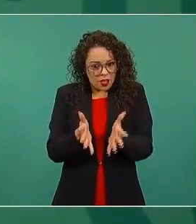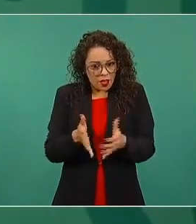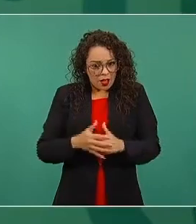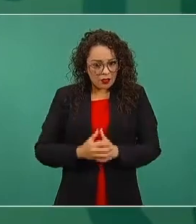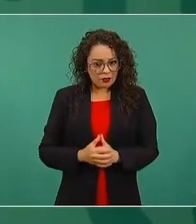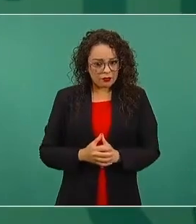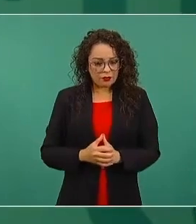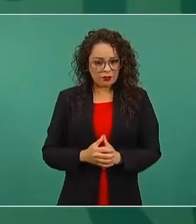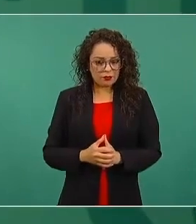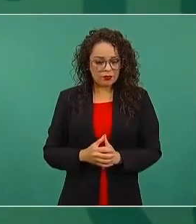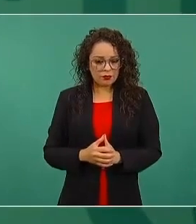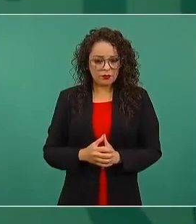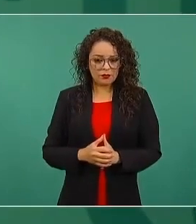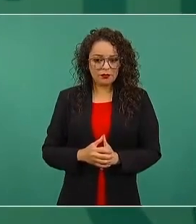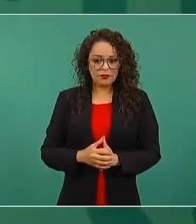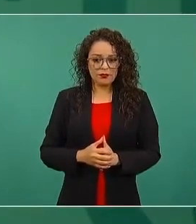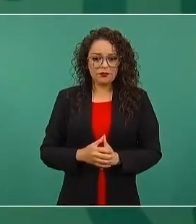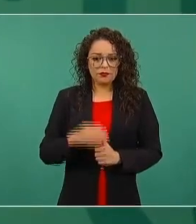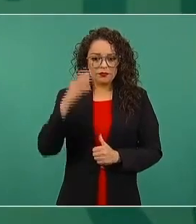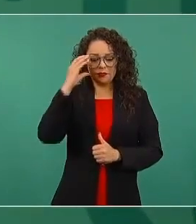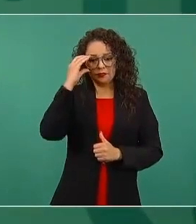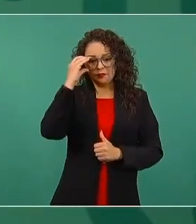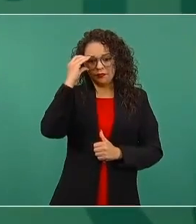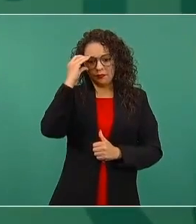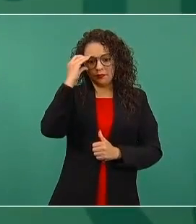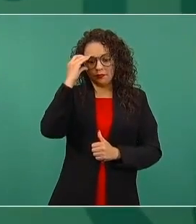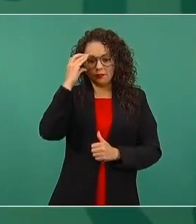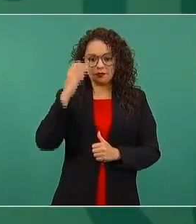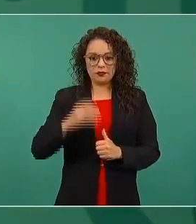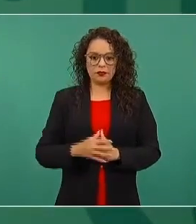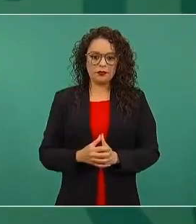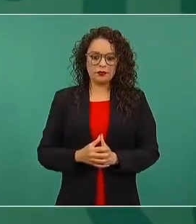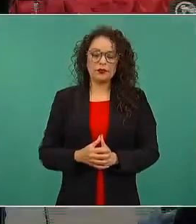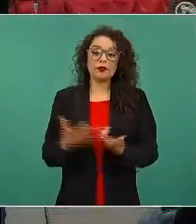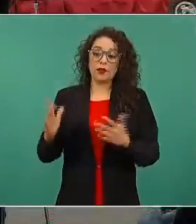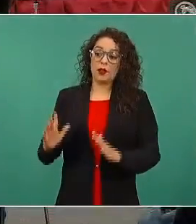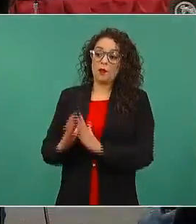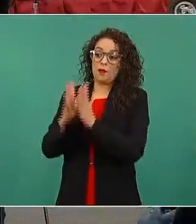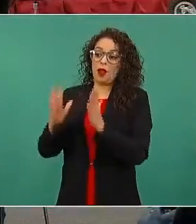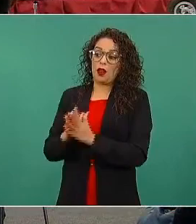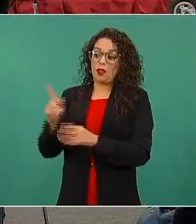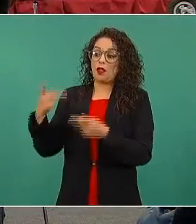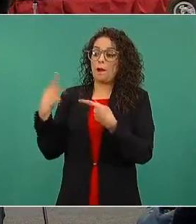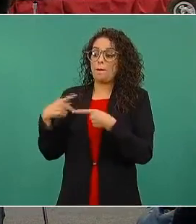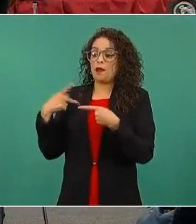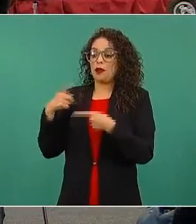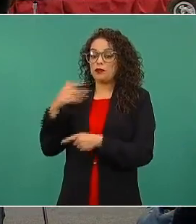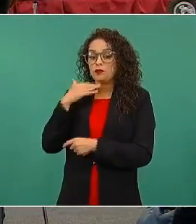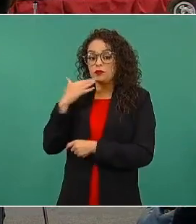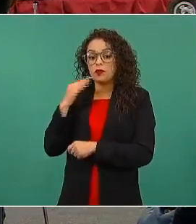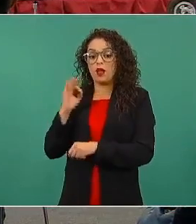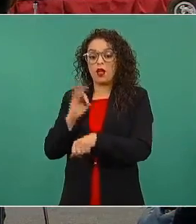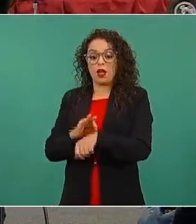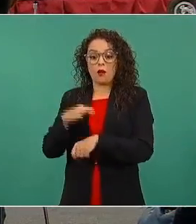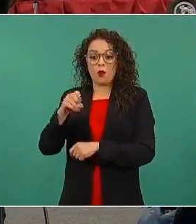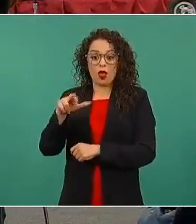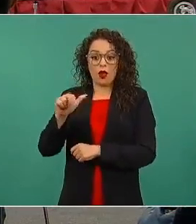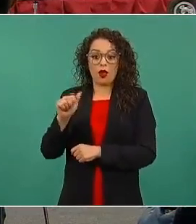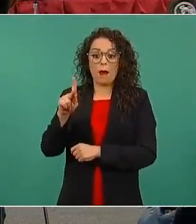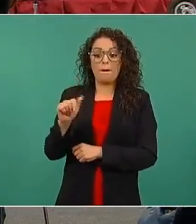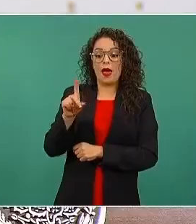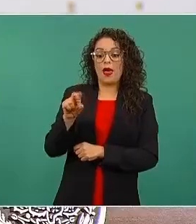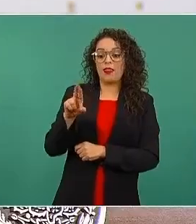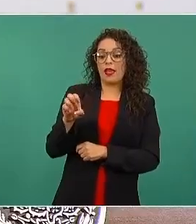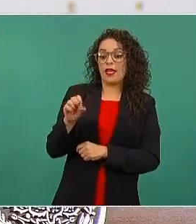Y dijeron, ni... ¿Dónde participaron padrecistas a favor de Morena? Sí, pero lo que cuenta es el